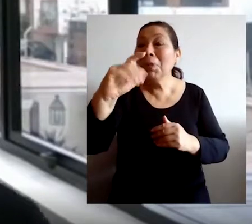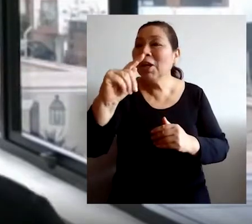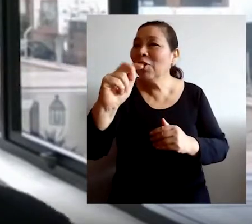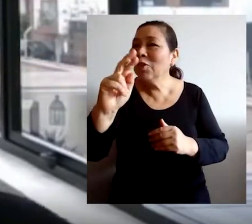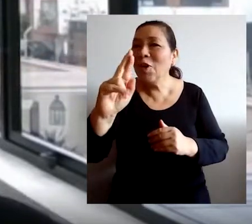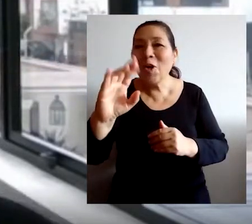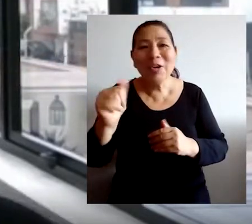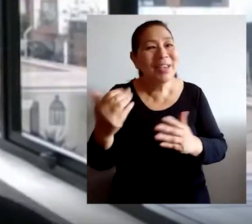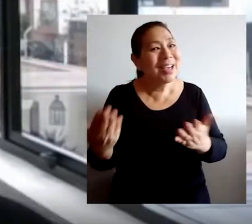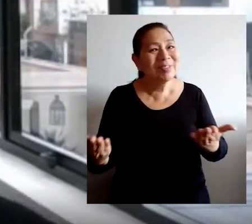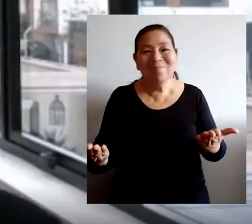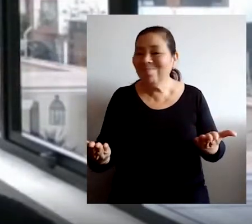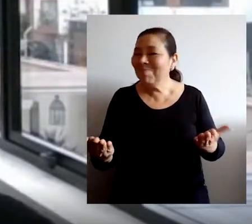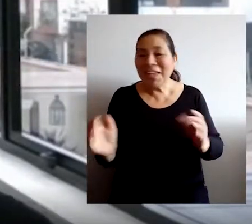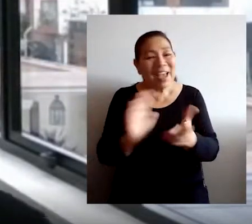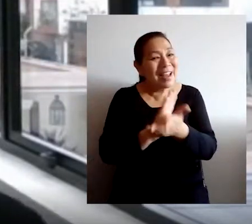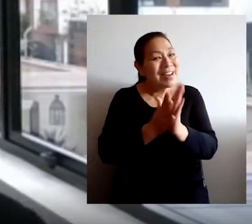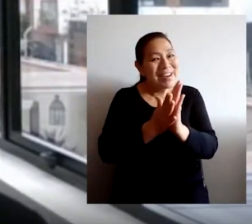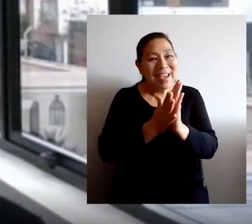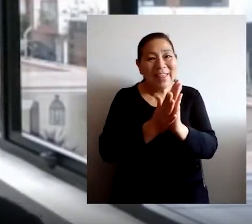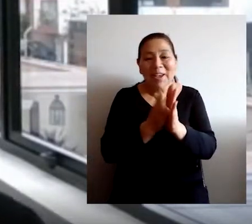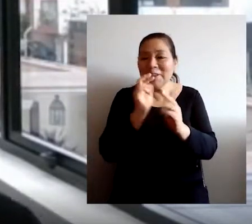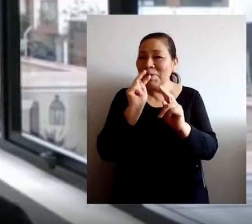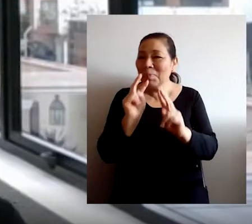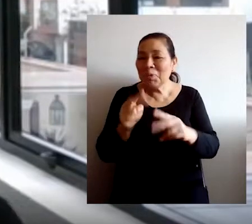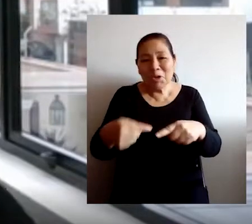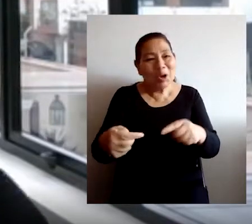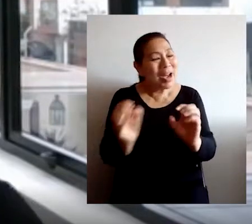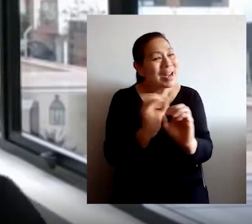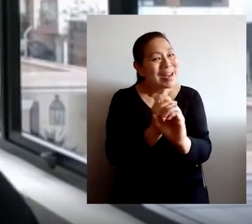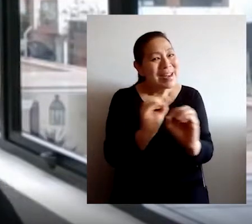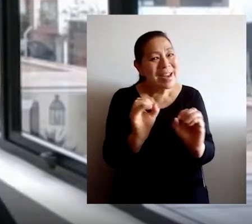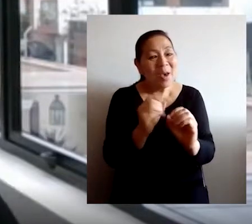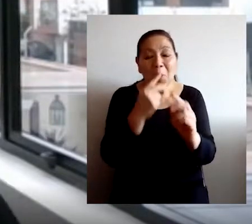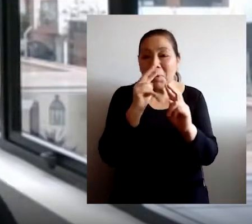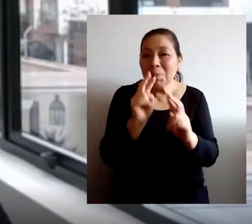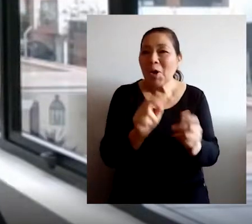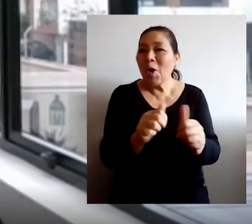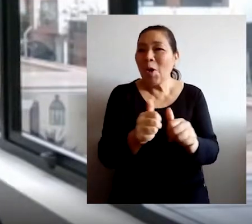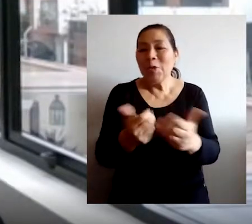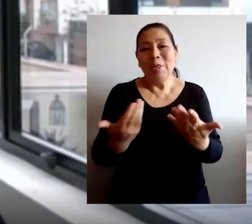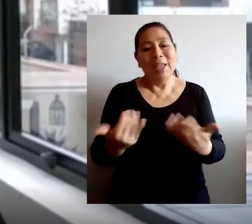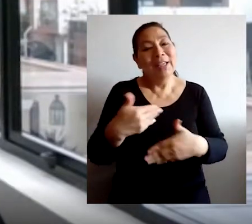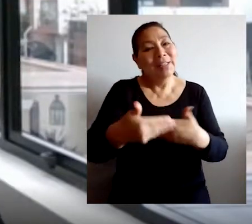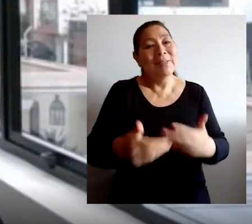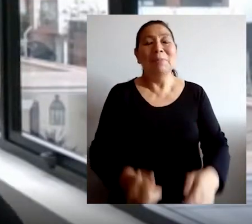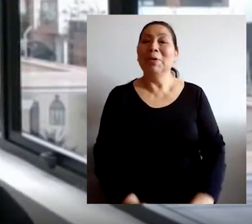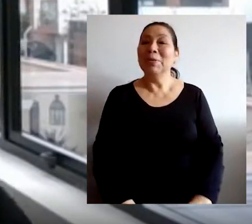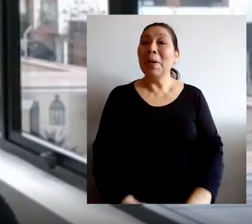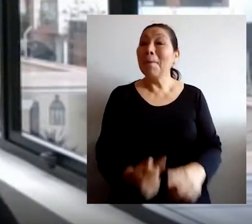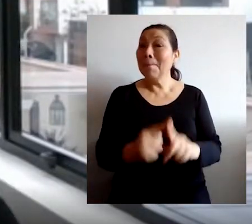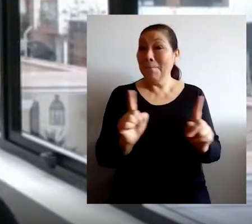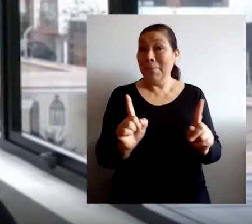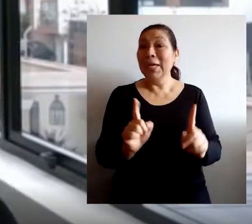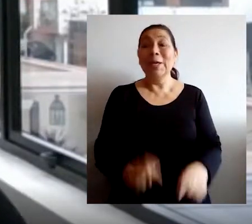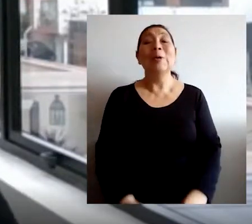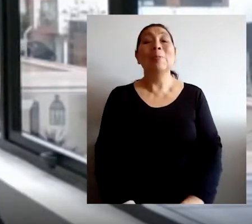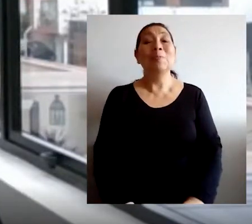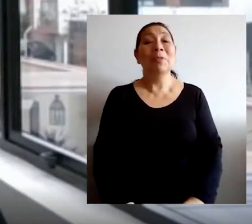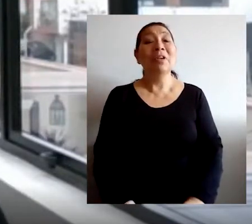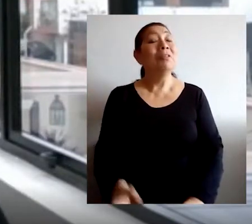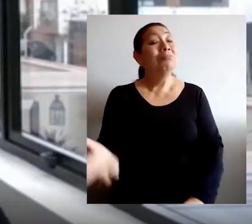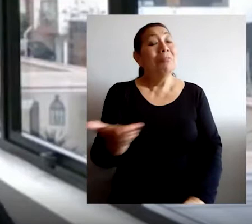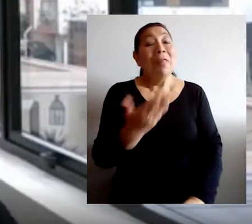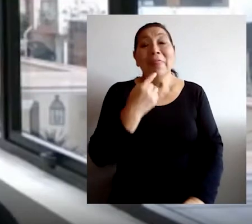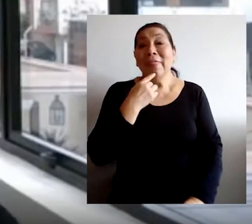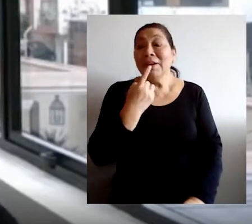es absolutamente nada que tenga que ser visto, discutido o siquiera mirado en este proceso. Sin embargo, a la sala eso